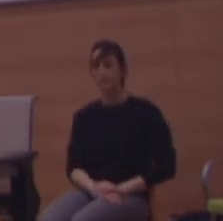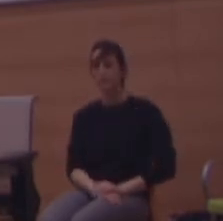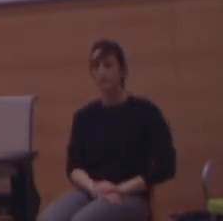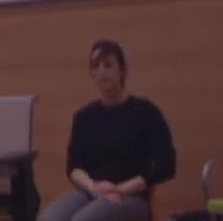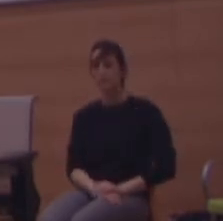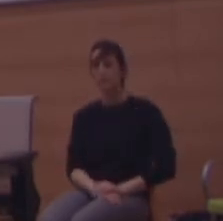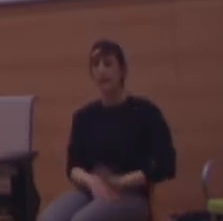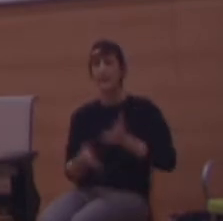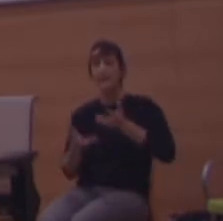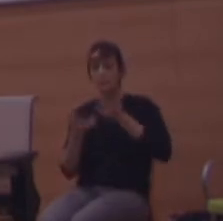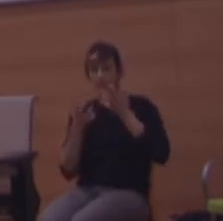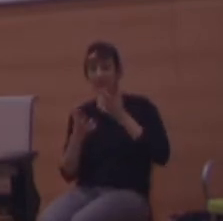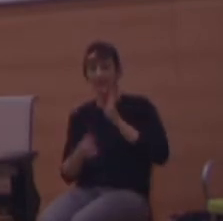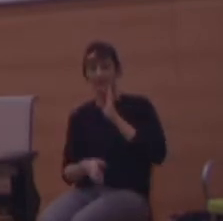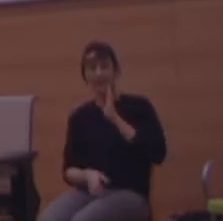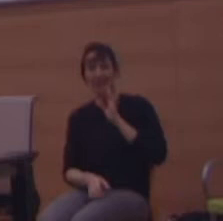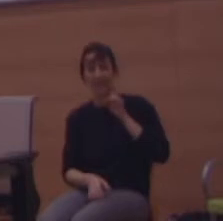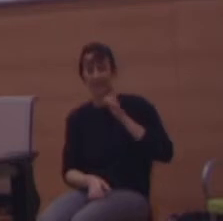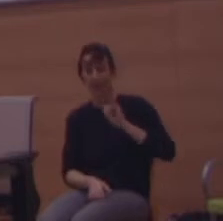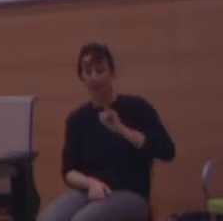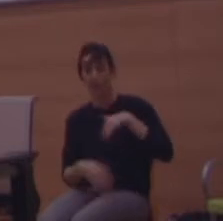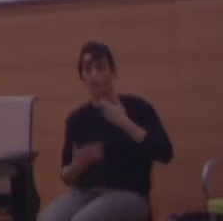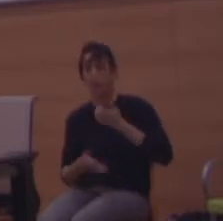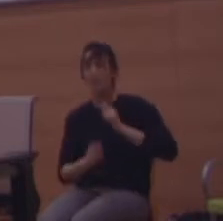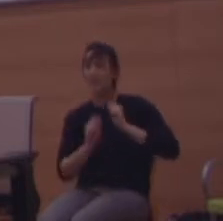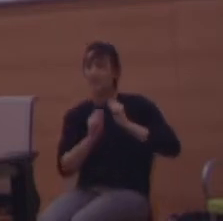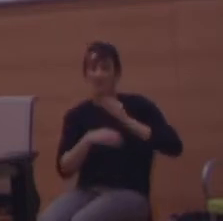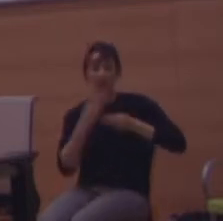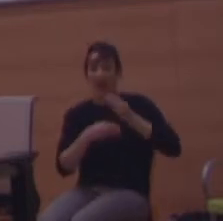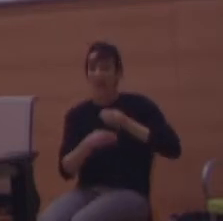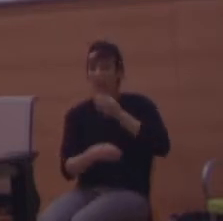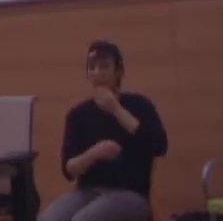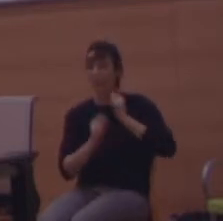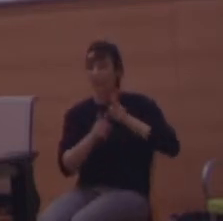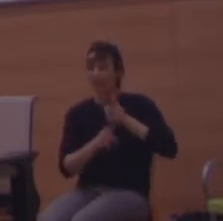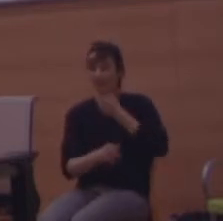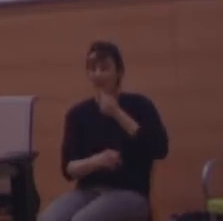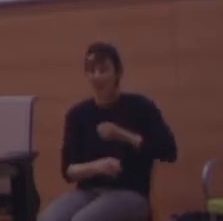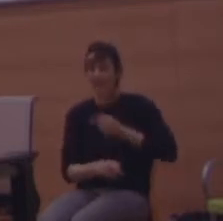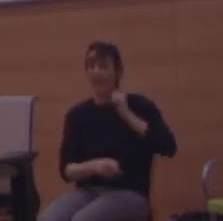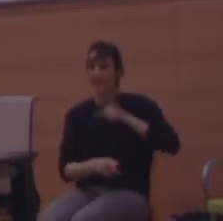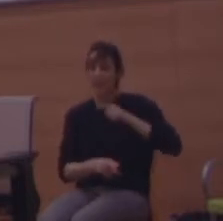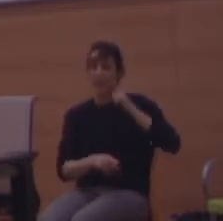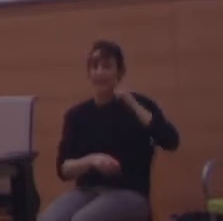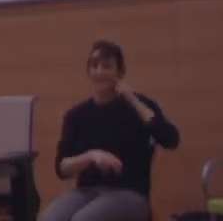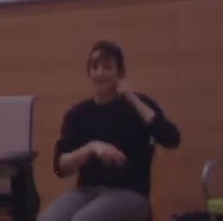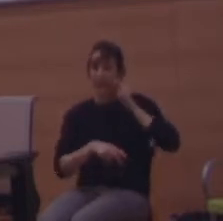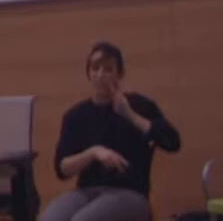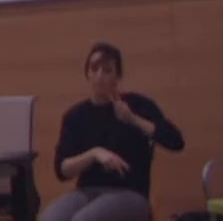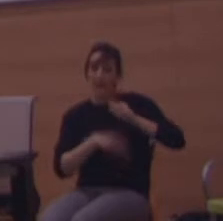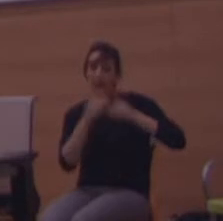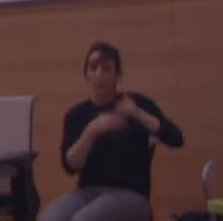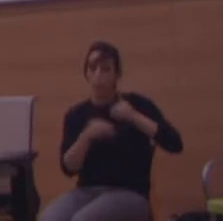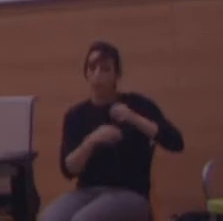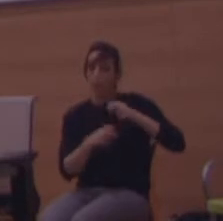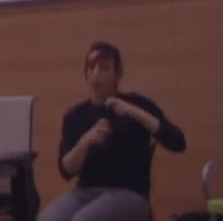Las ventajas que tienen, pues que son de fácil aplicación, que permiten ver cómo la evolución de la herida, se pueden